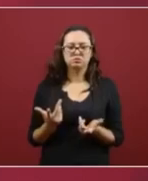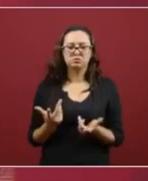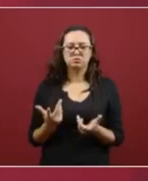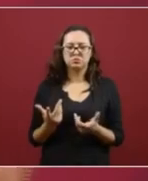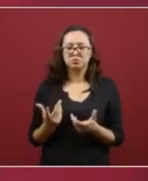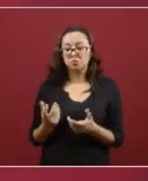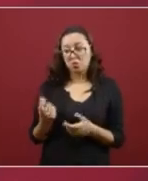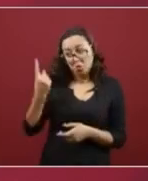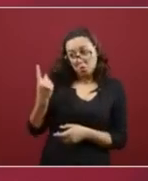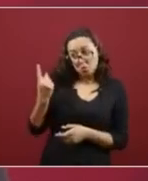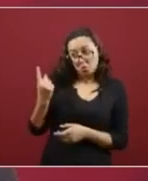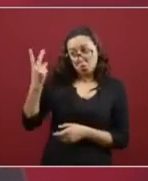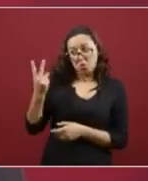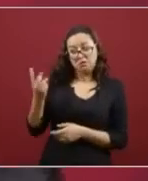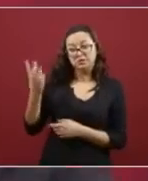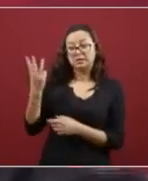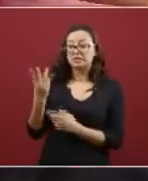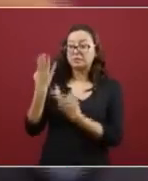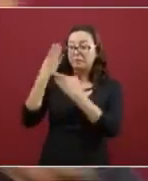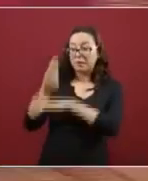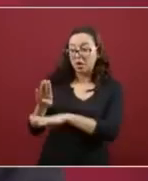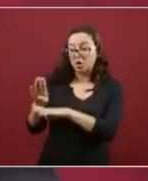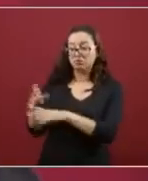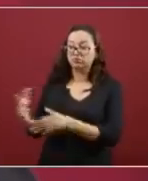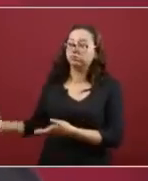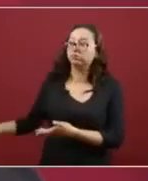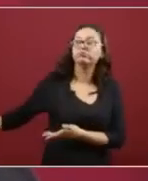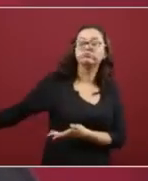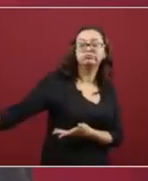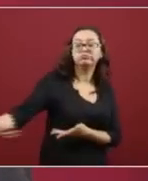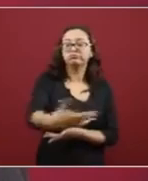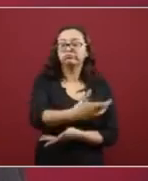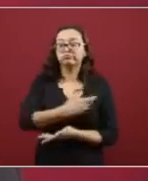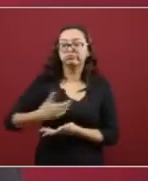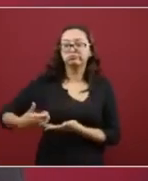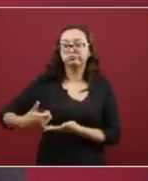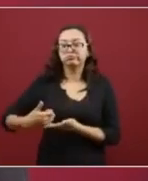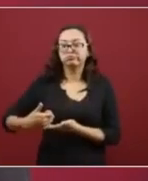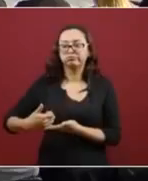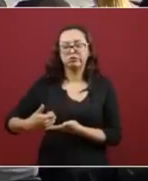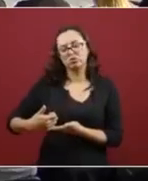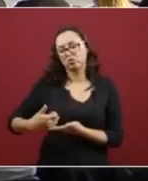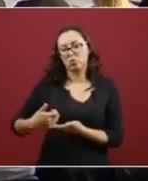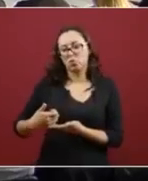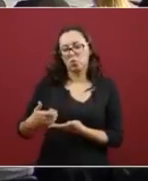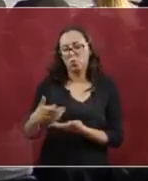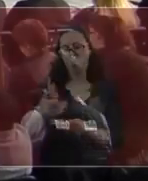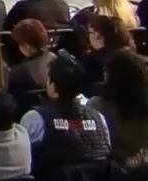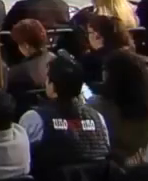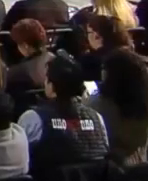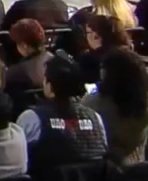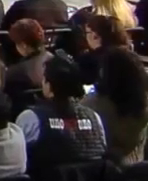o dos o tres no se queden con todo el mercado.